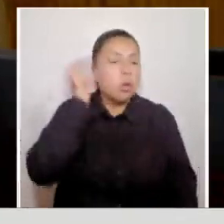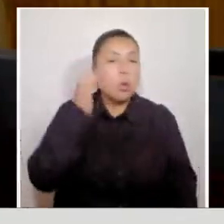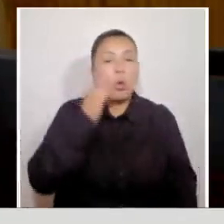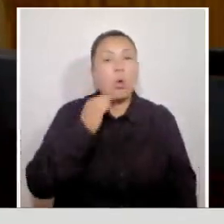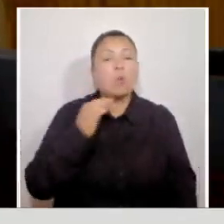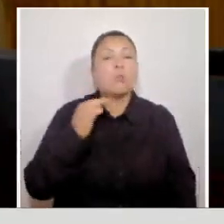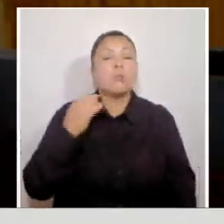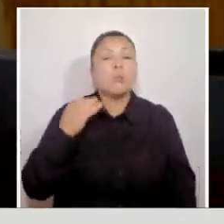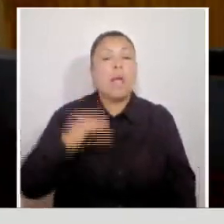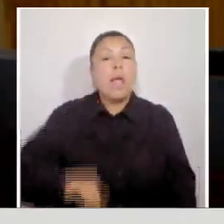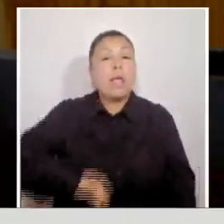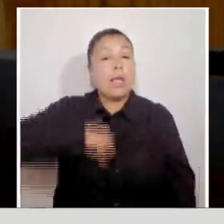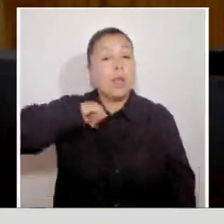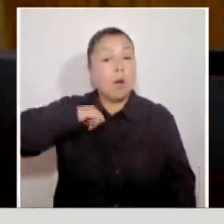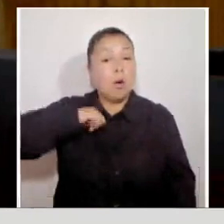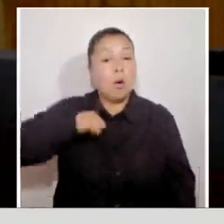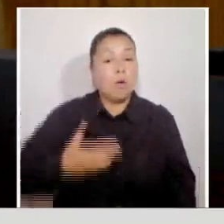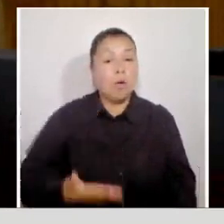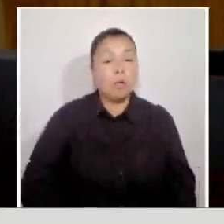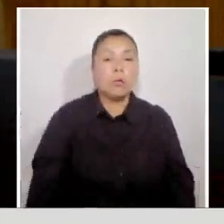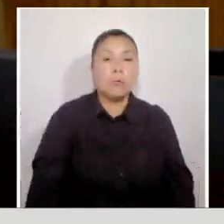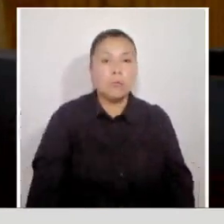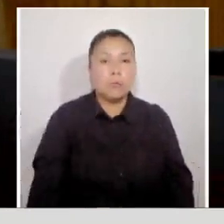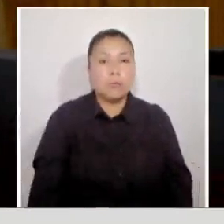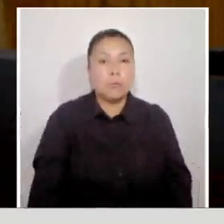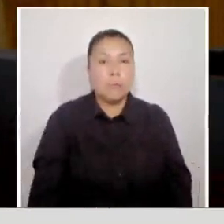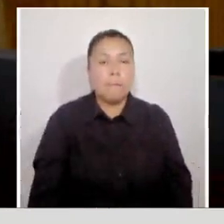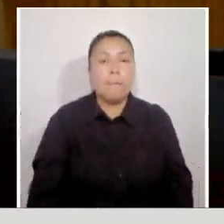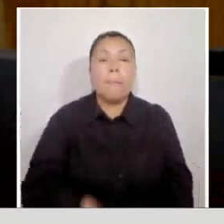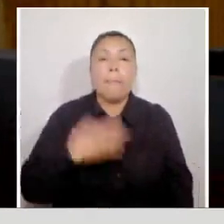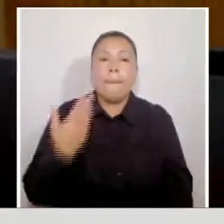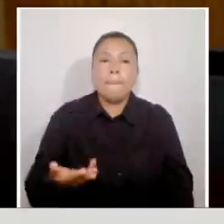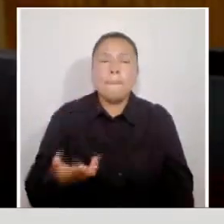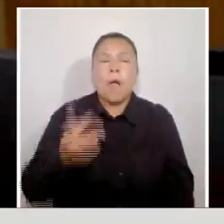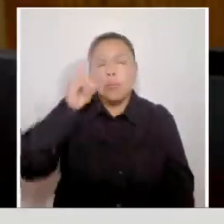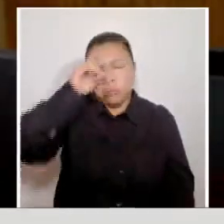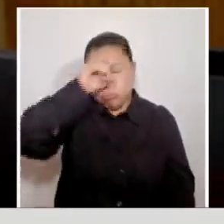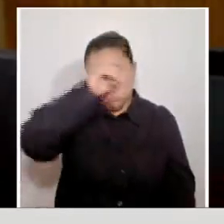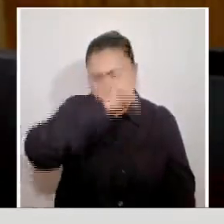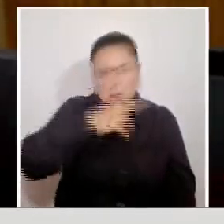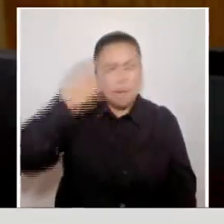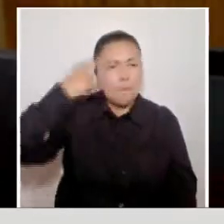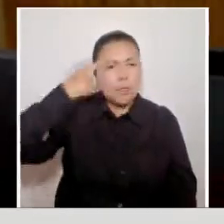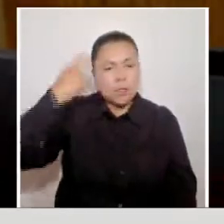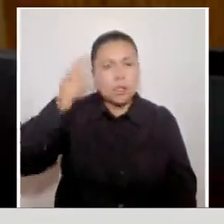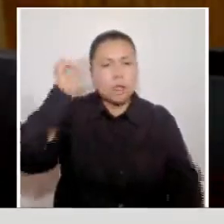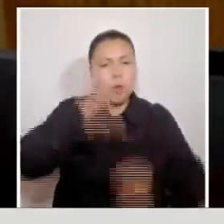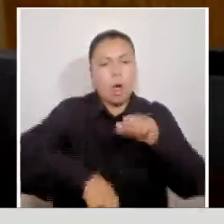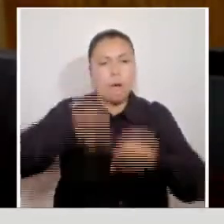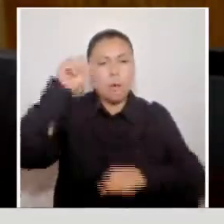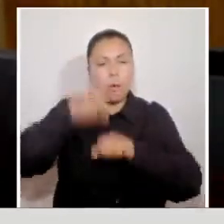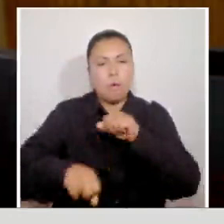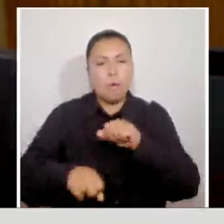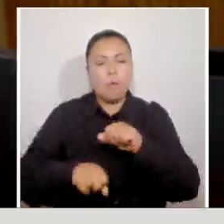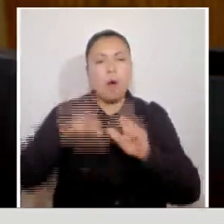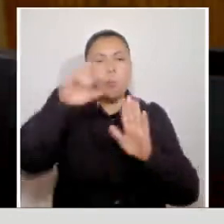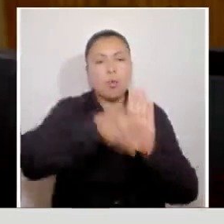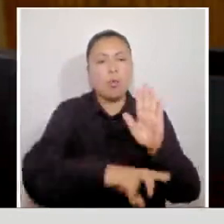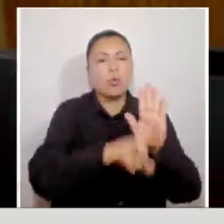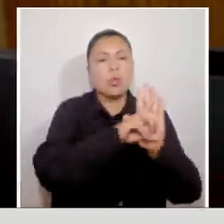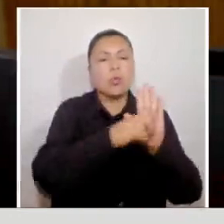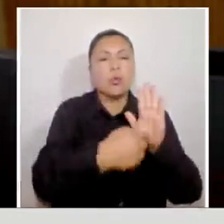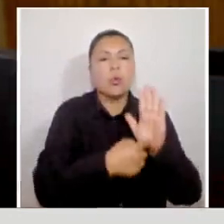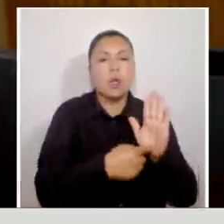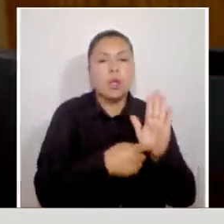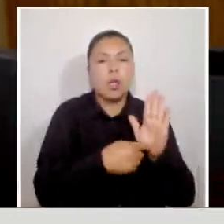y adolescentes resulta complejo Que p aprobar un proyecto de ley